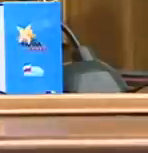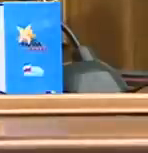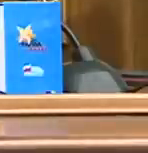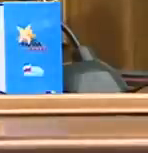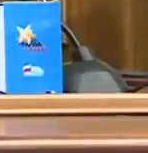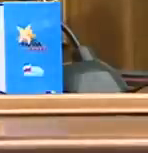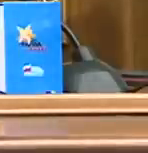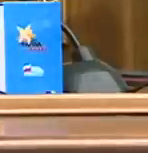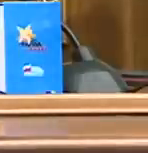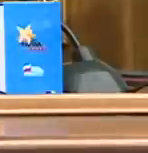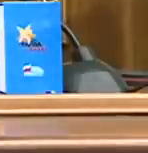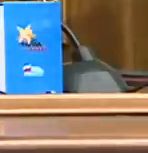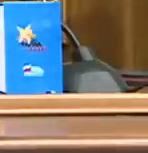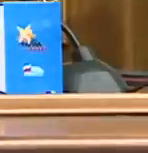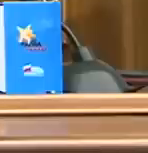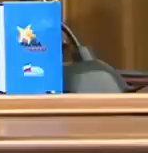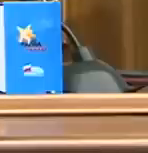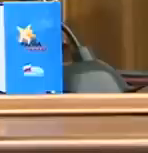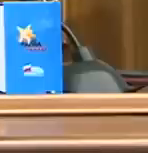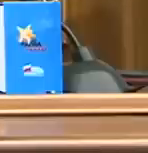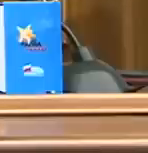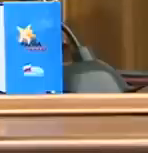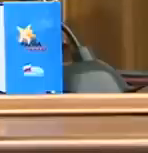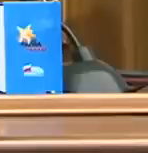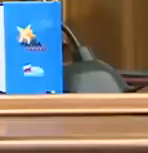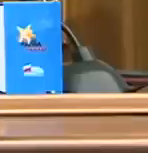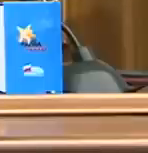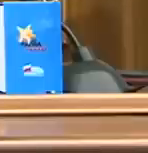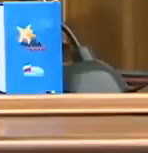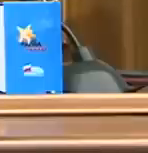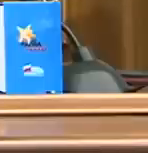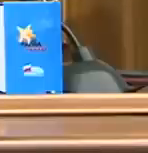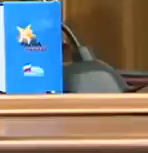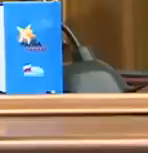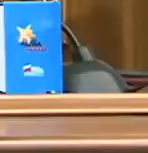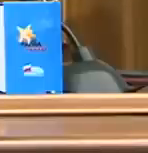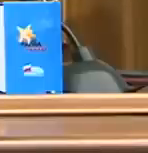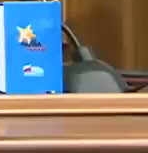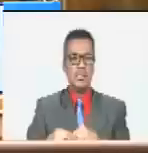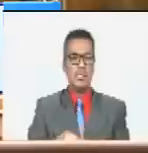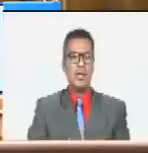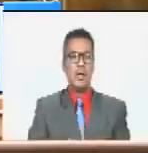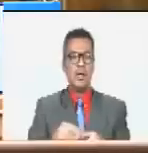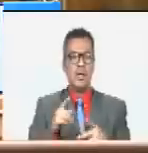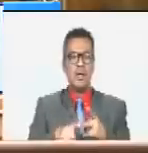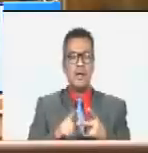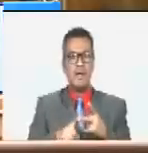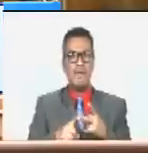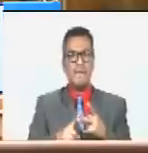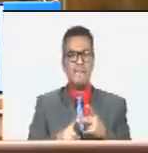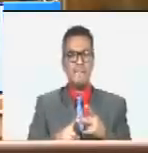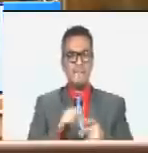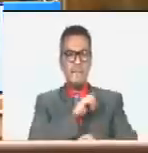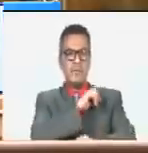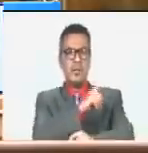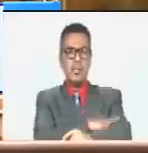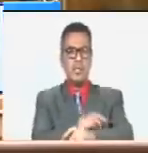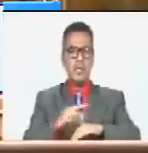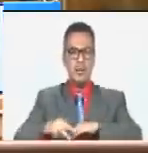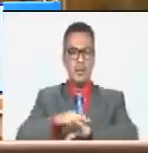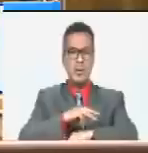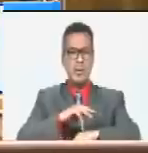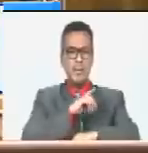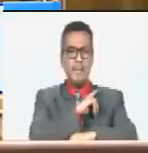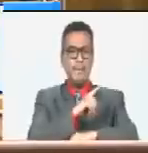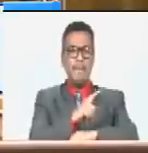ciudadana Tibisay Lucena Ramírez, quien ejercía con compromiso y gallardía el cargo de ministra del Poder Popular